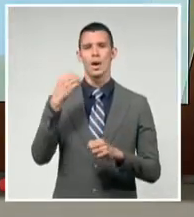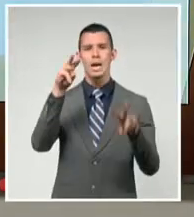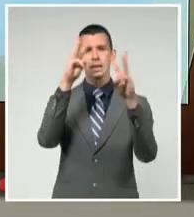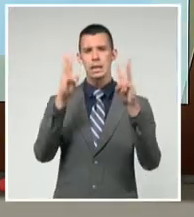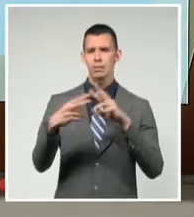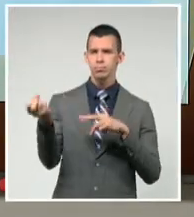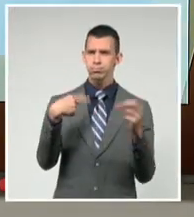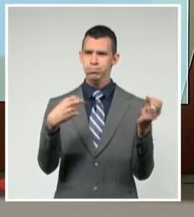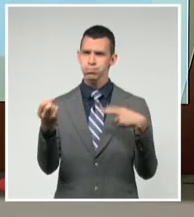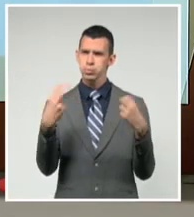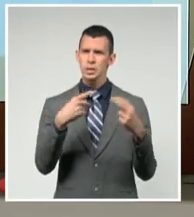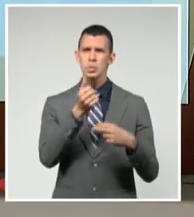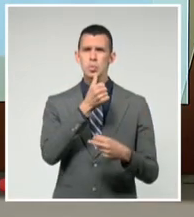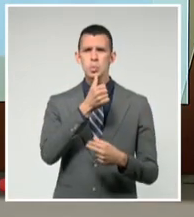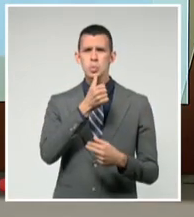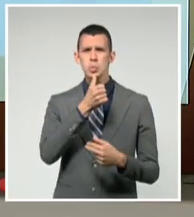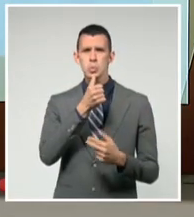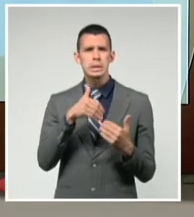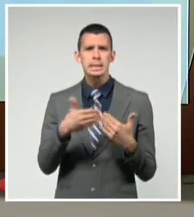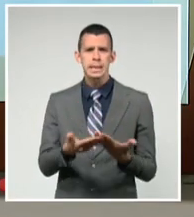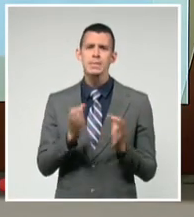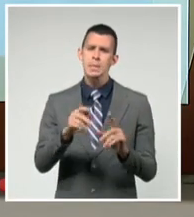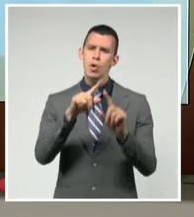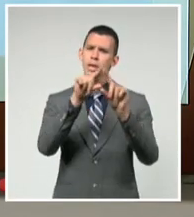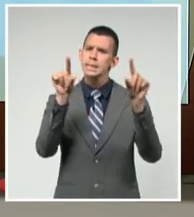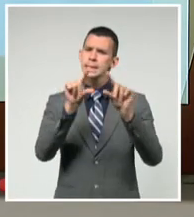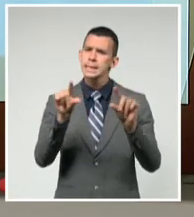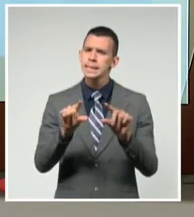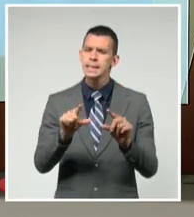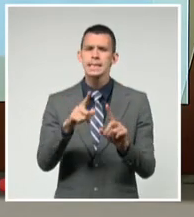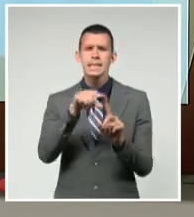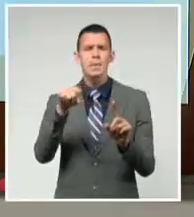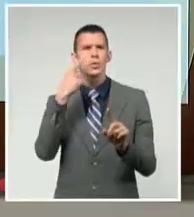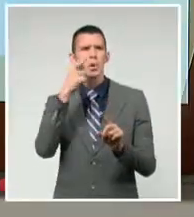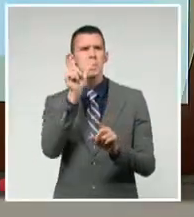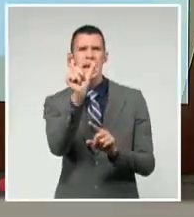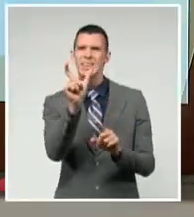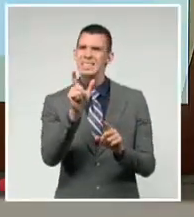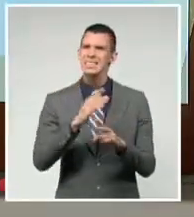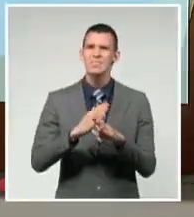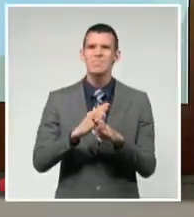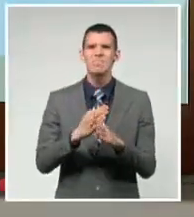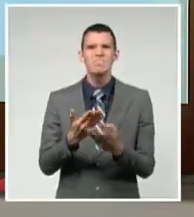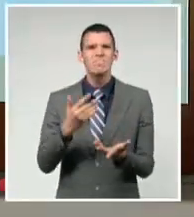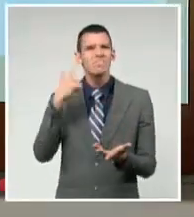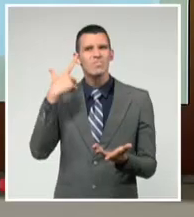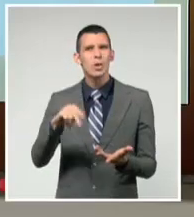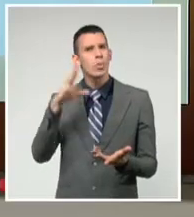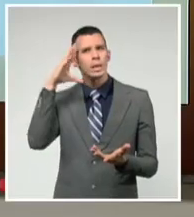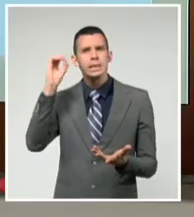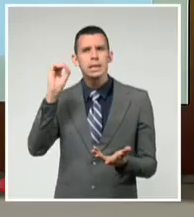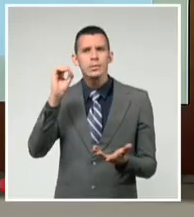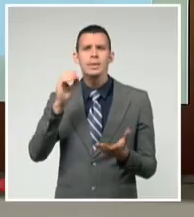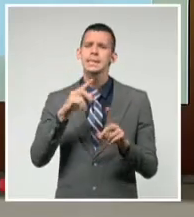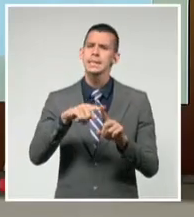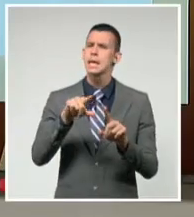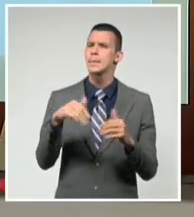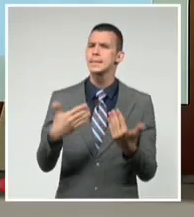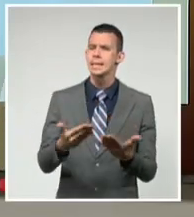repasar algunos de los conceptos fundamentales que fueron esposados ayer en la mesa redonda informativa sobre la tarea ordenamiento